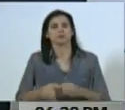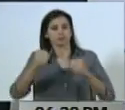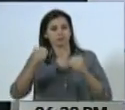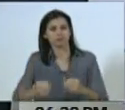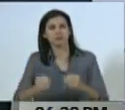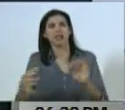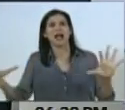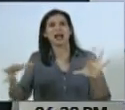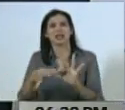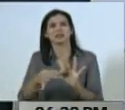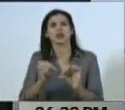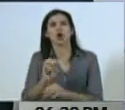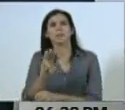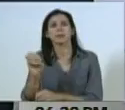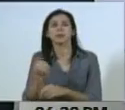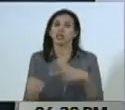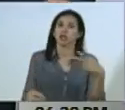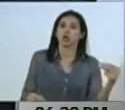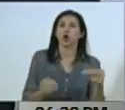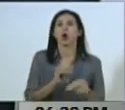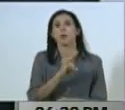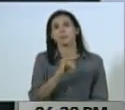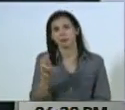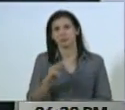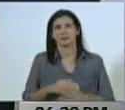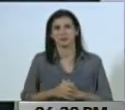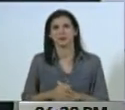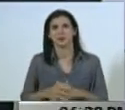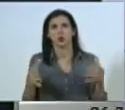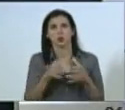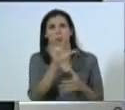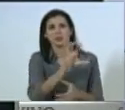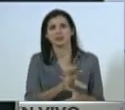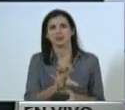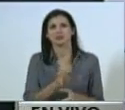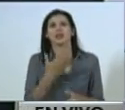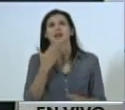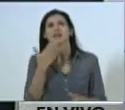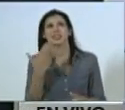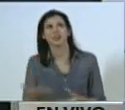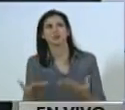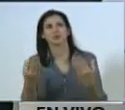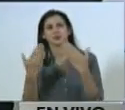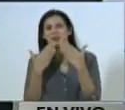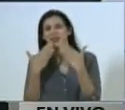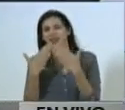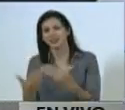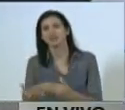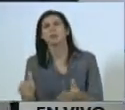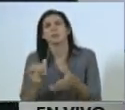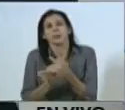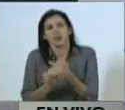nueva alianza OPEP y no OPEP. Estoy seguro de eso. Thank you very much, my